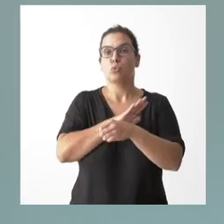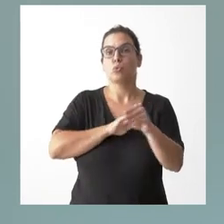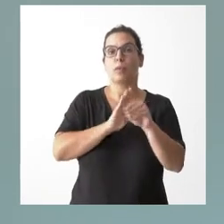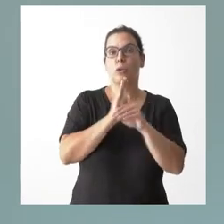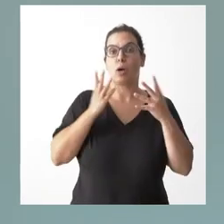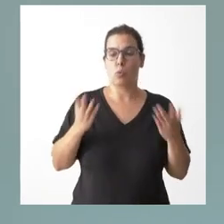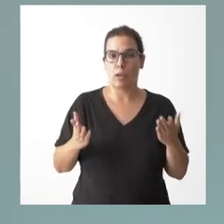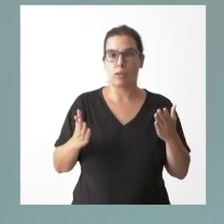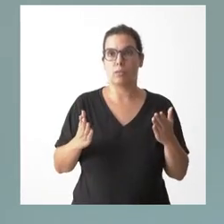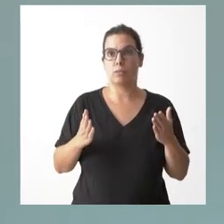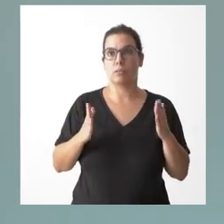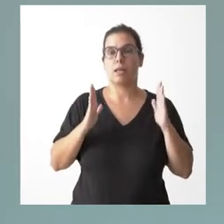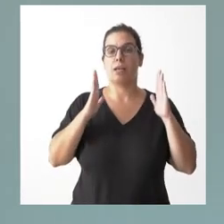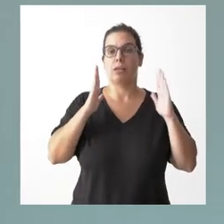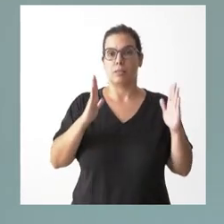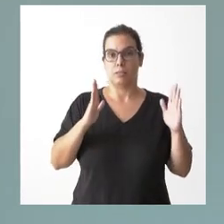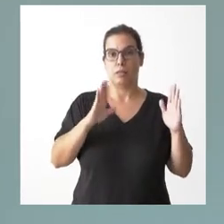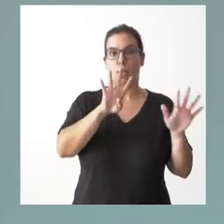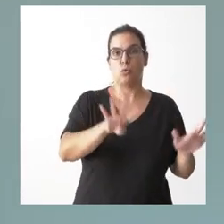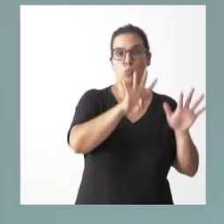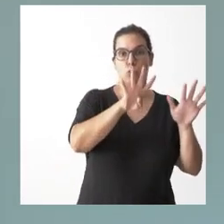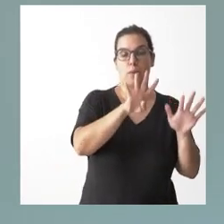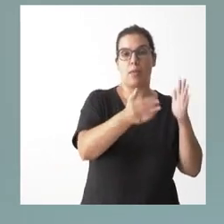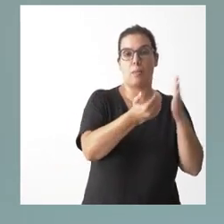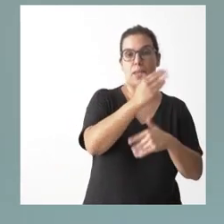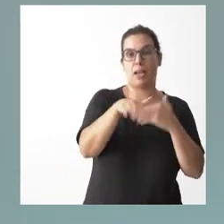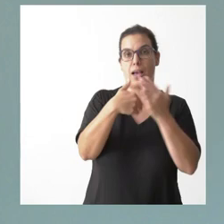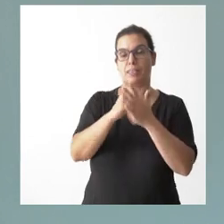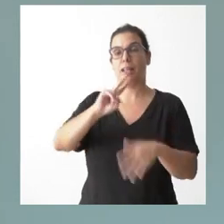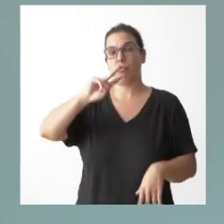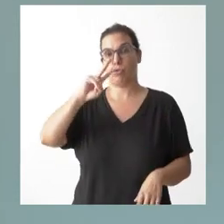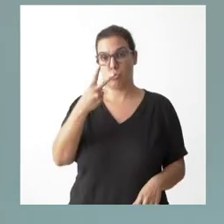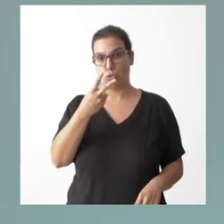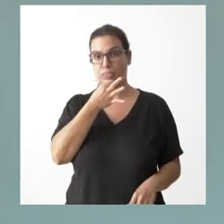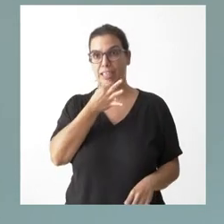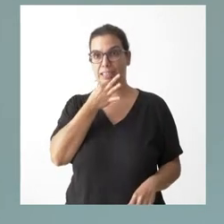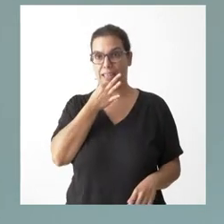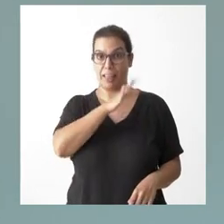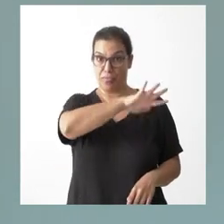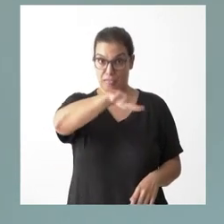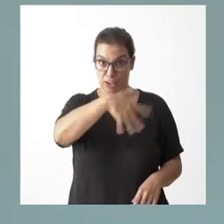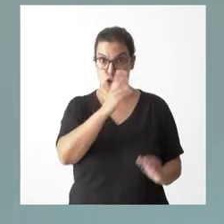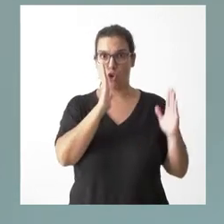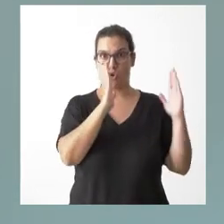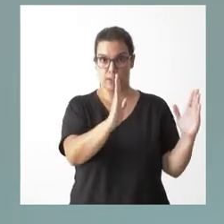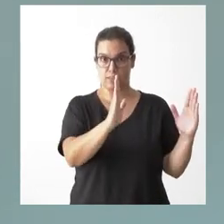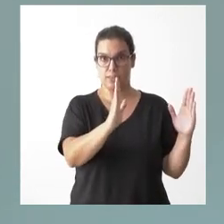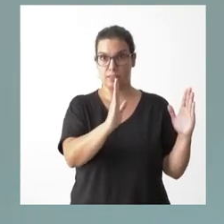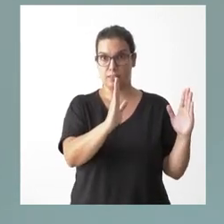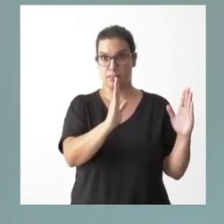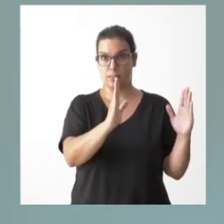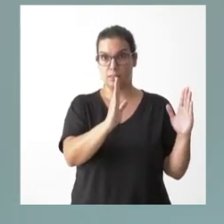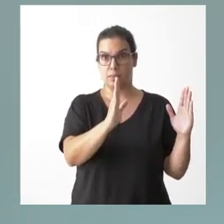periodo lectivo, o sea, de 9 de la mañana a 2 de la tarde, esas 5 horas. Eso, lo que